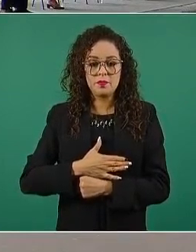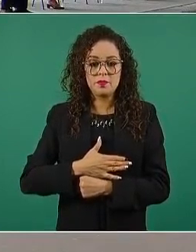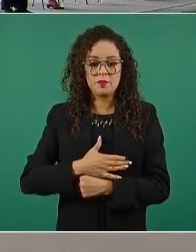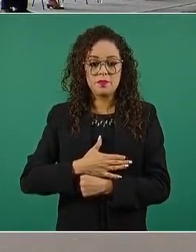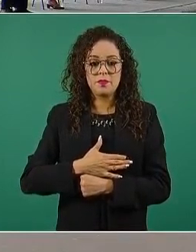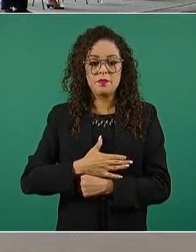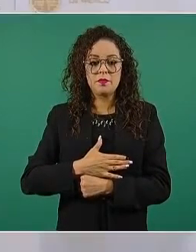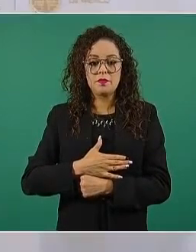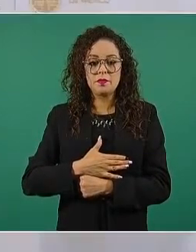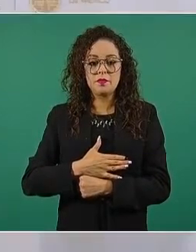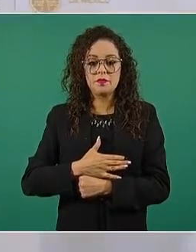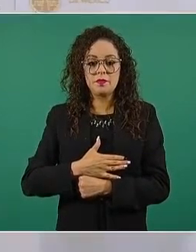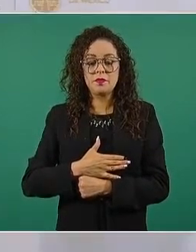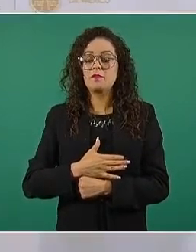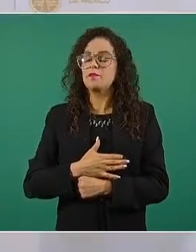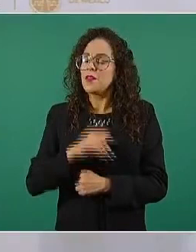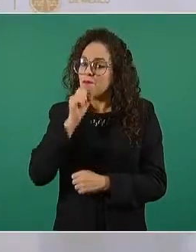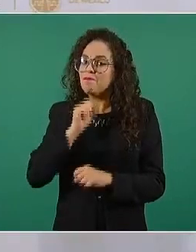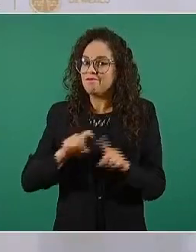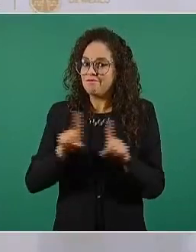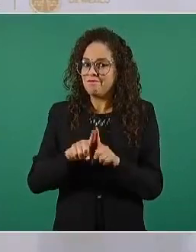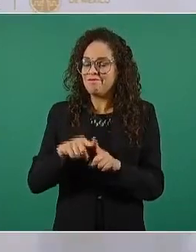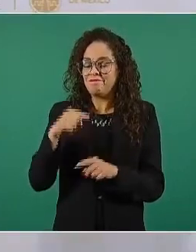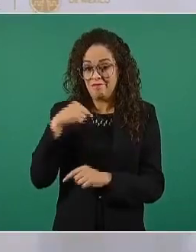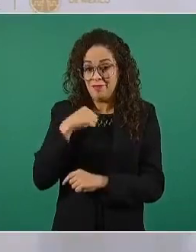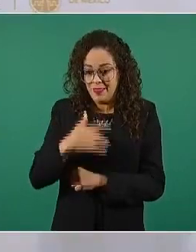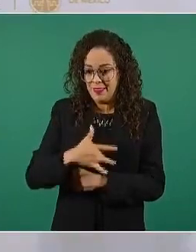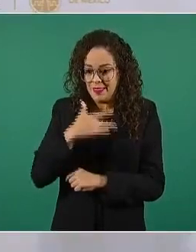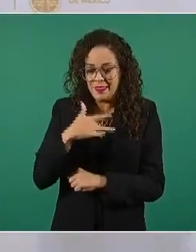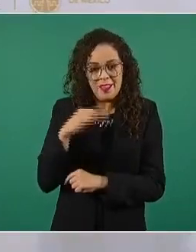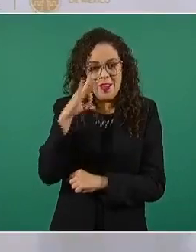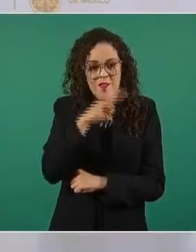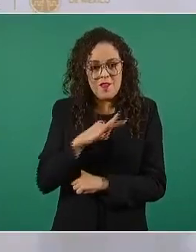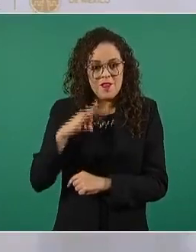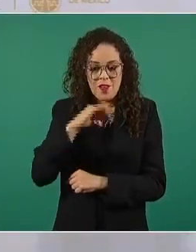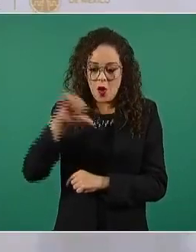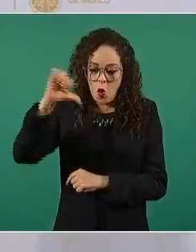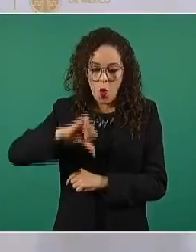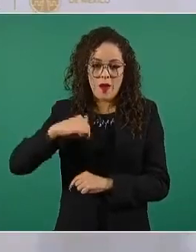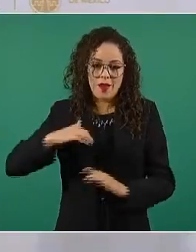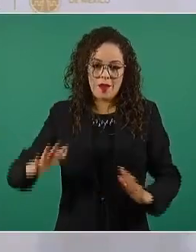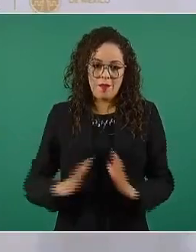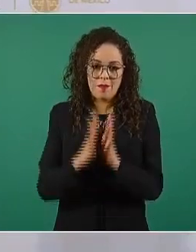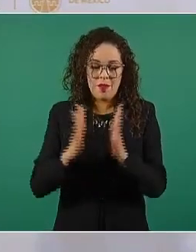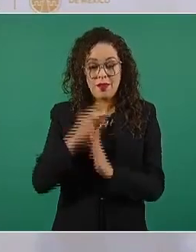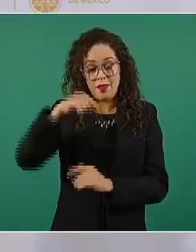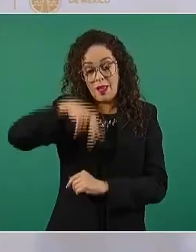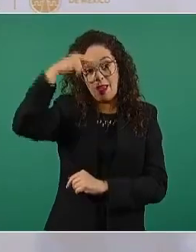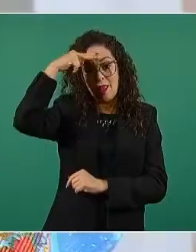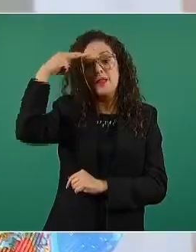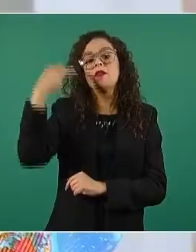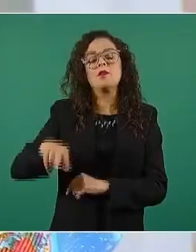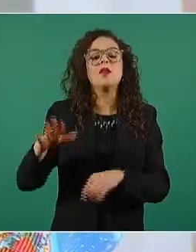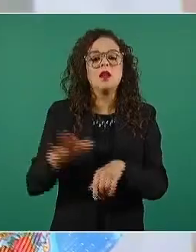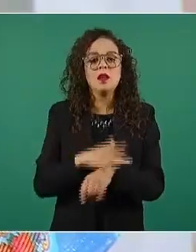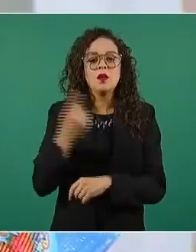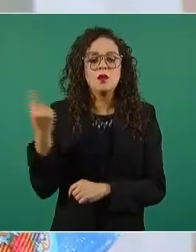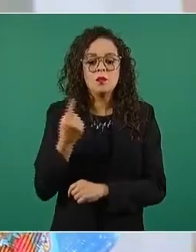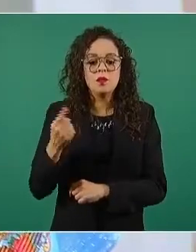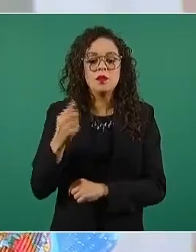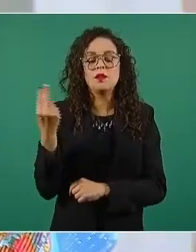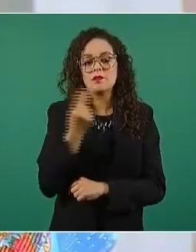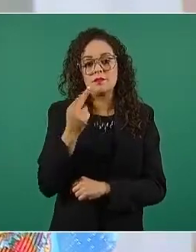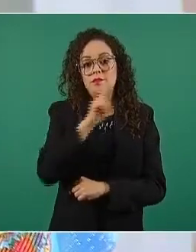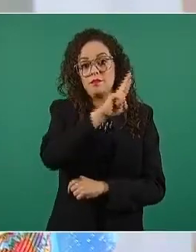También estoy feliz de participar en este evento el día de hoy en México para reconocer la